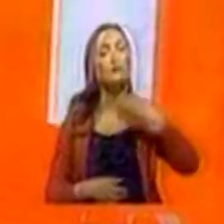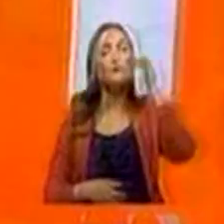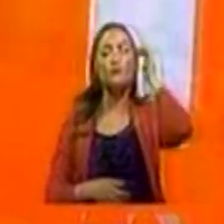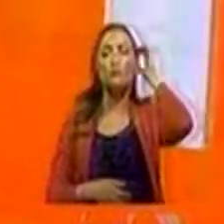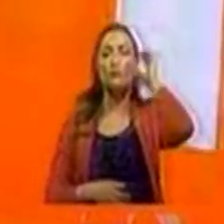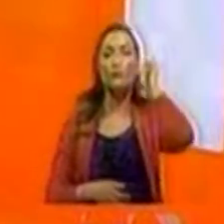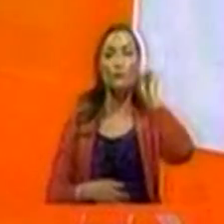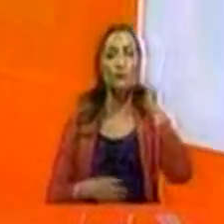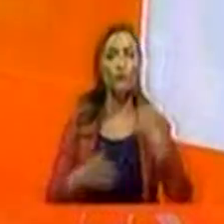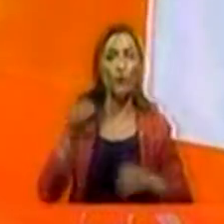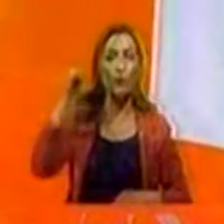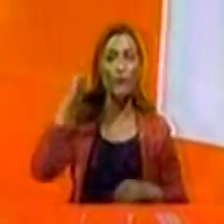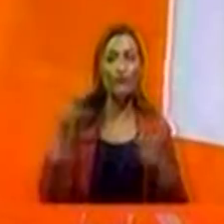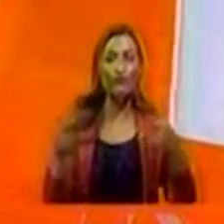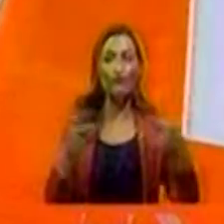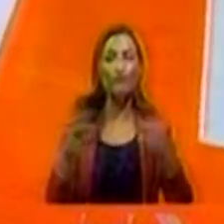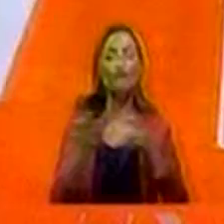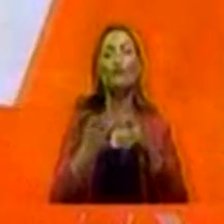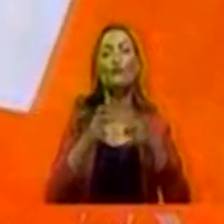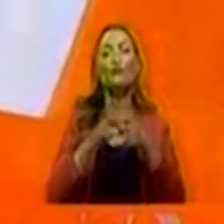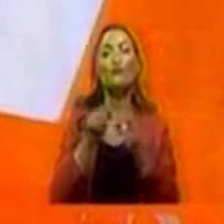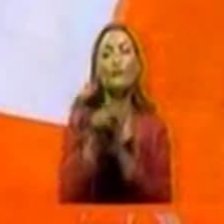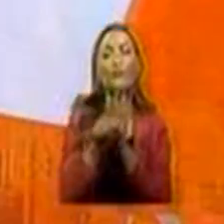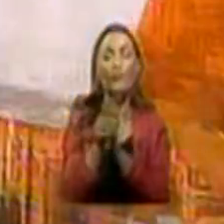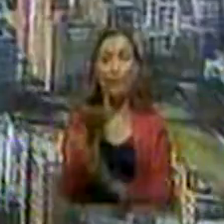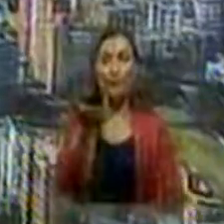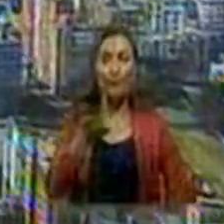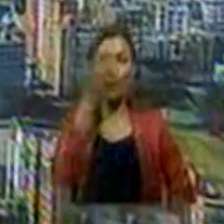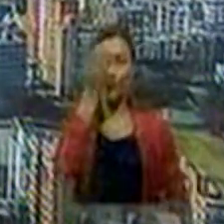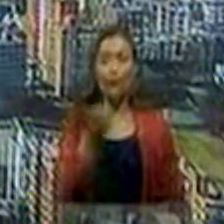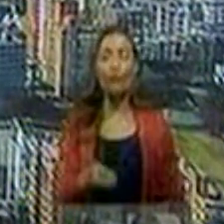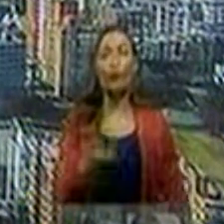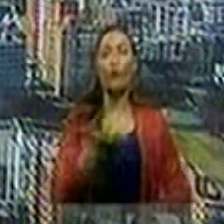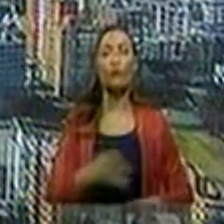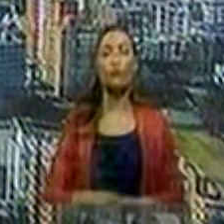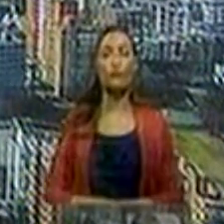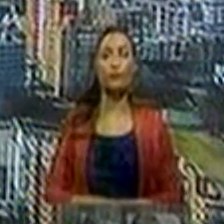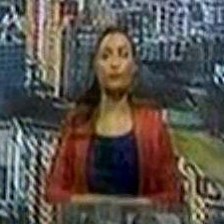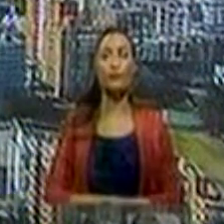se encuentra en el lugar y nos tiene más detalles. Paul, adelante, buenos días.